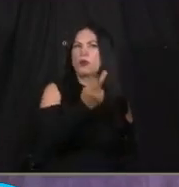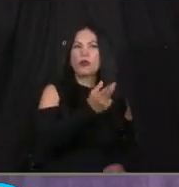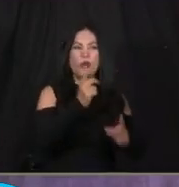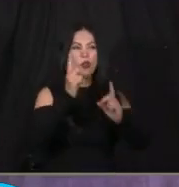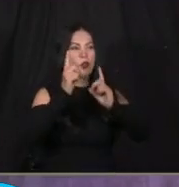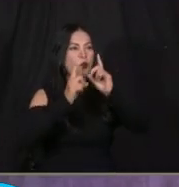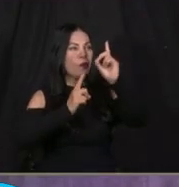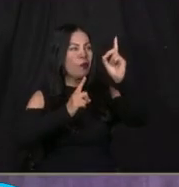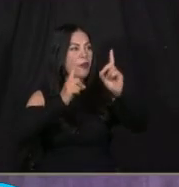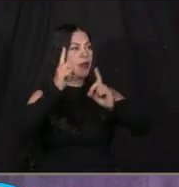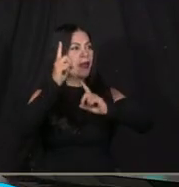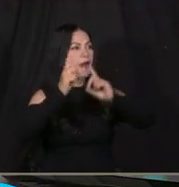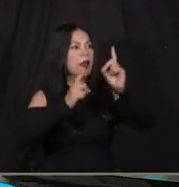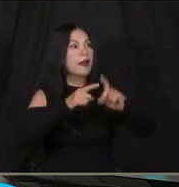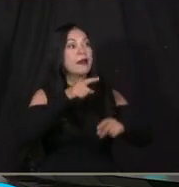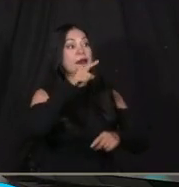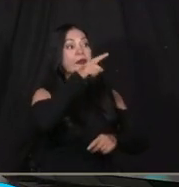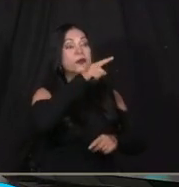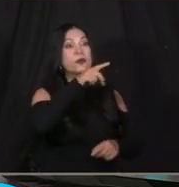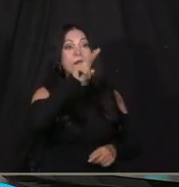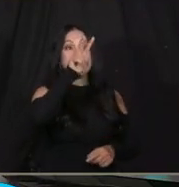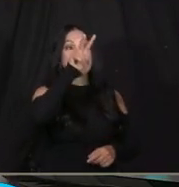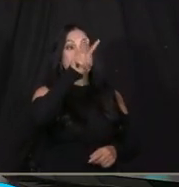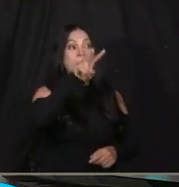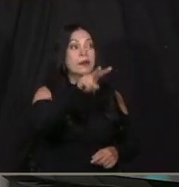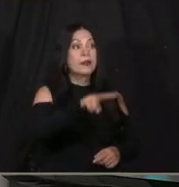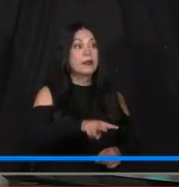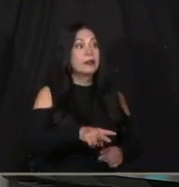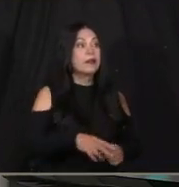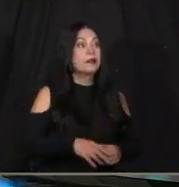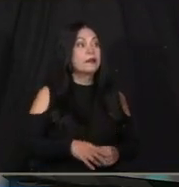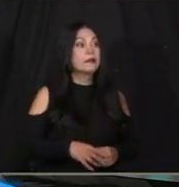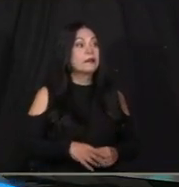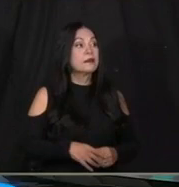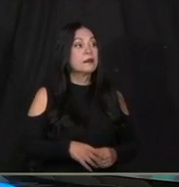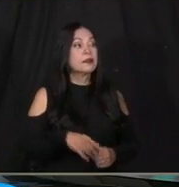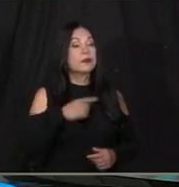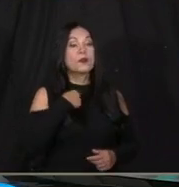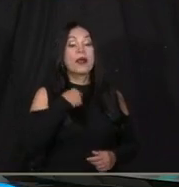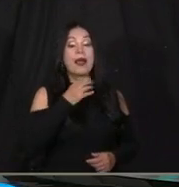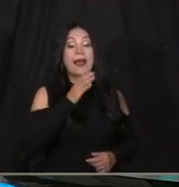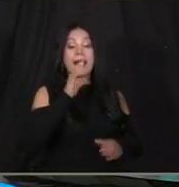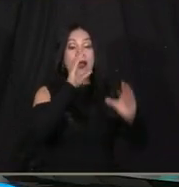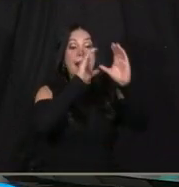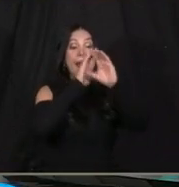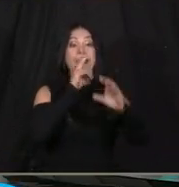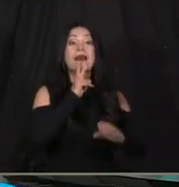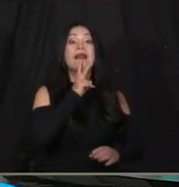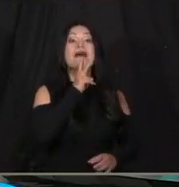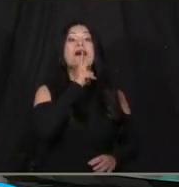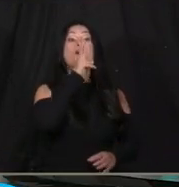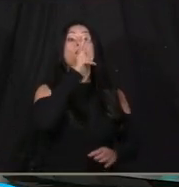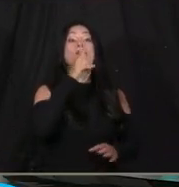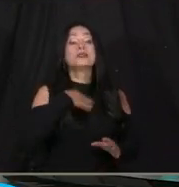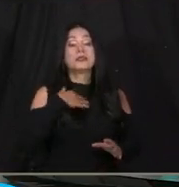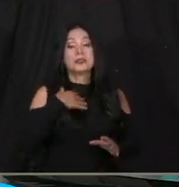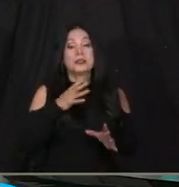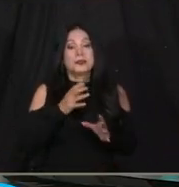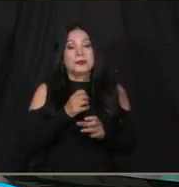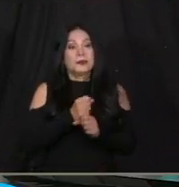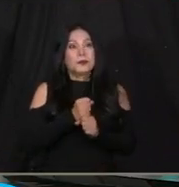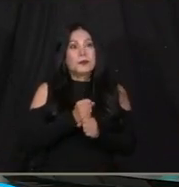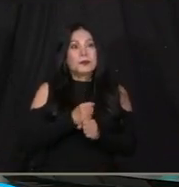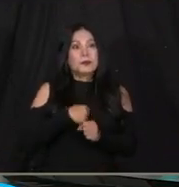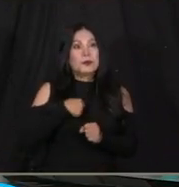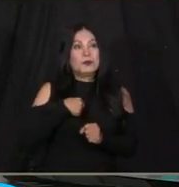Qué tan cierto es que para poder llegar a las notas altas Tienes que apretar el trasero sí muchas veces yo creo que casi siempre por eso